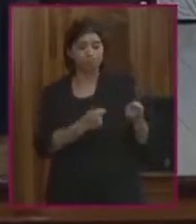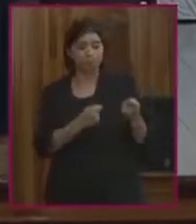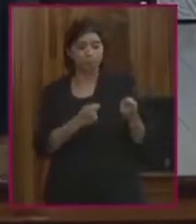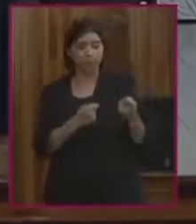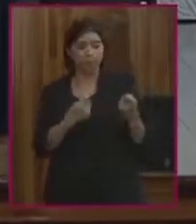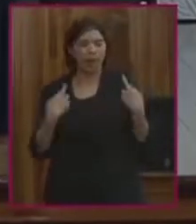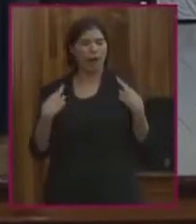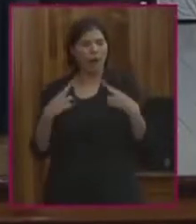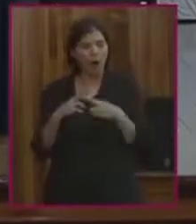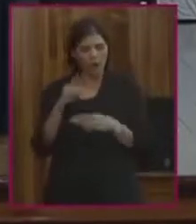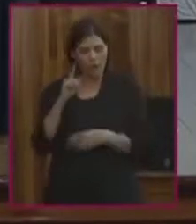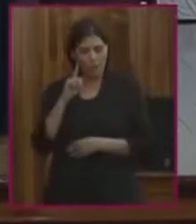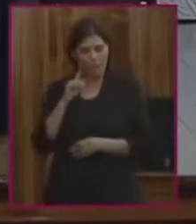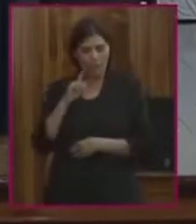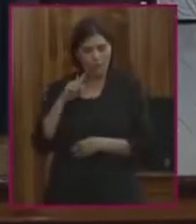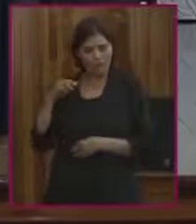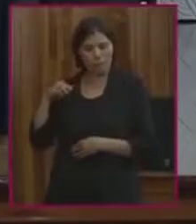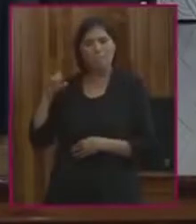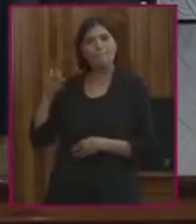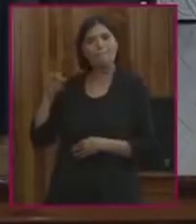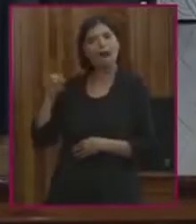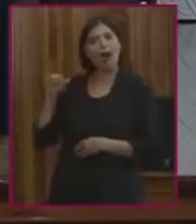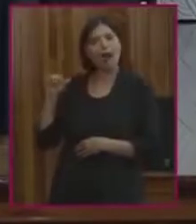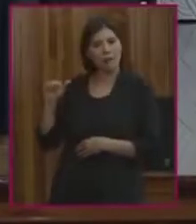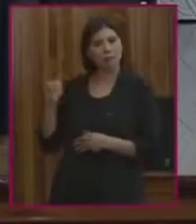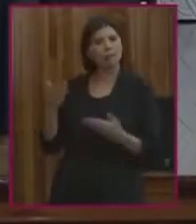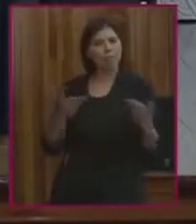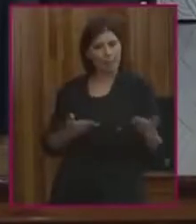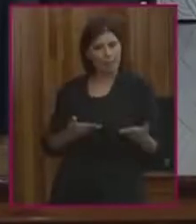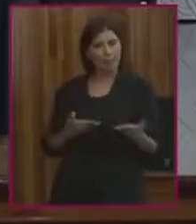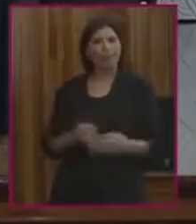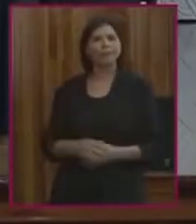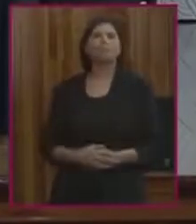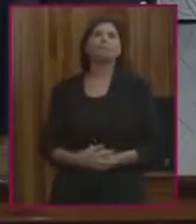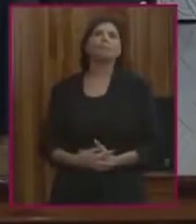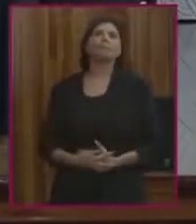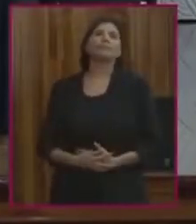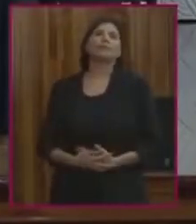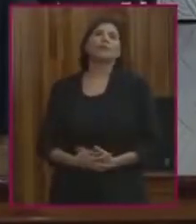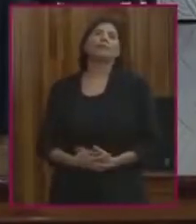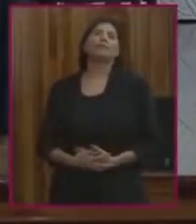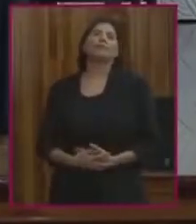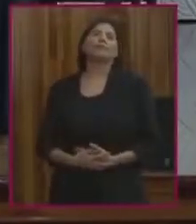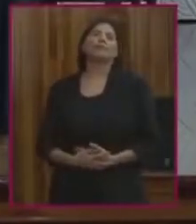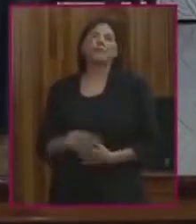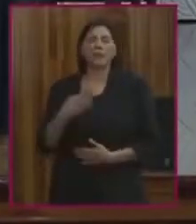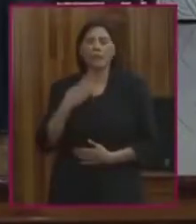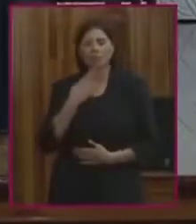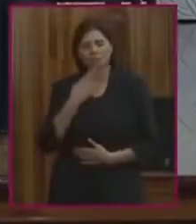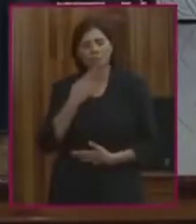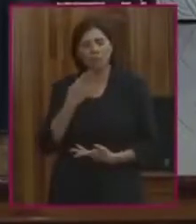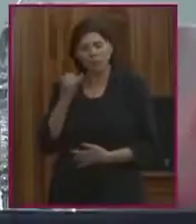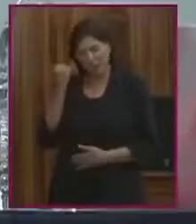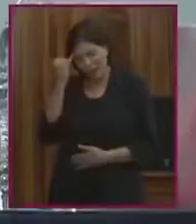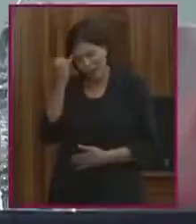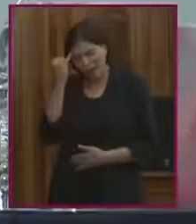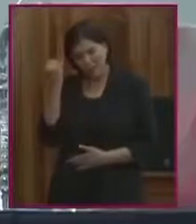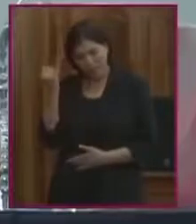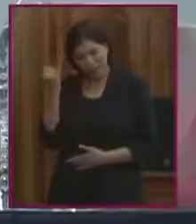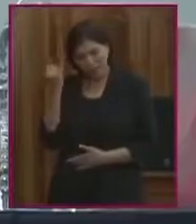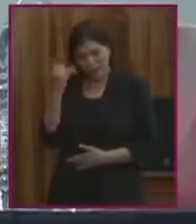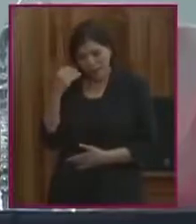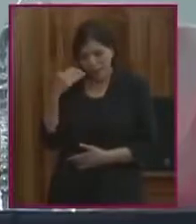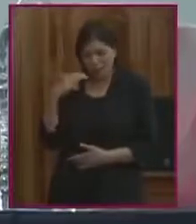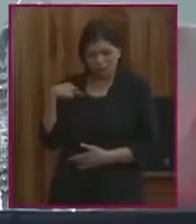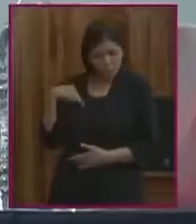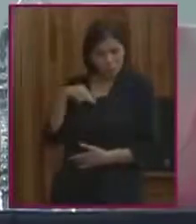María Clotilde, adelante, para que ahora sí concluya su idea. Sí, la idea es de pensar que estamos